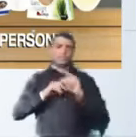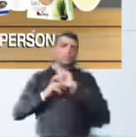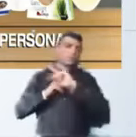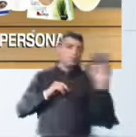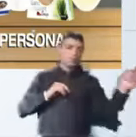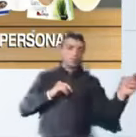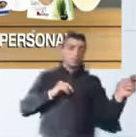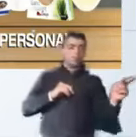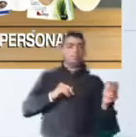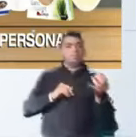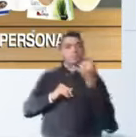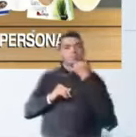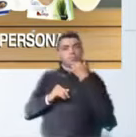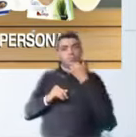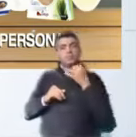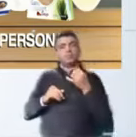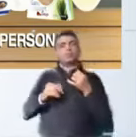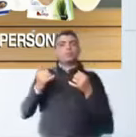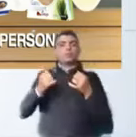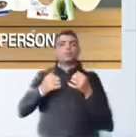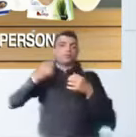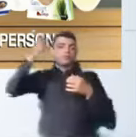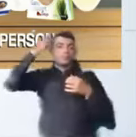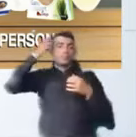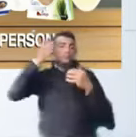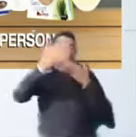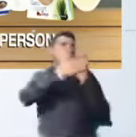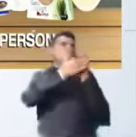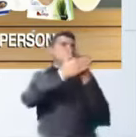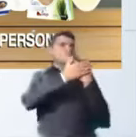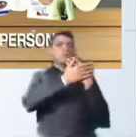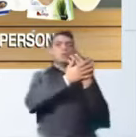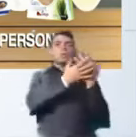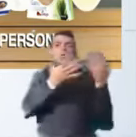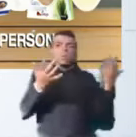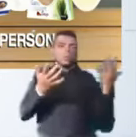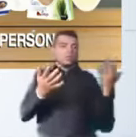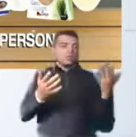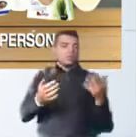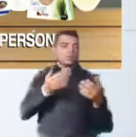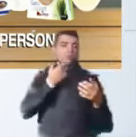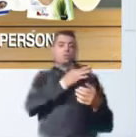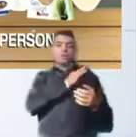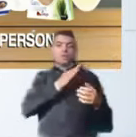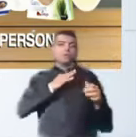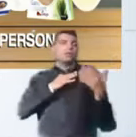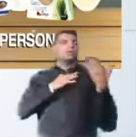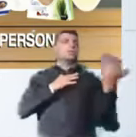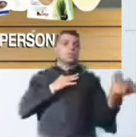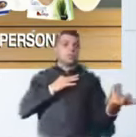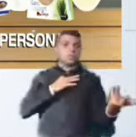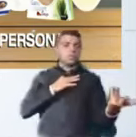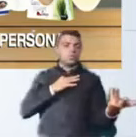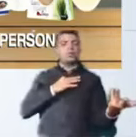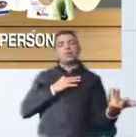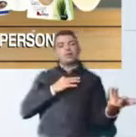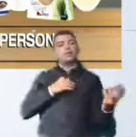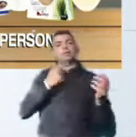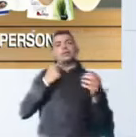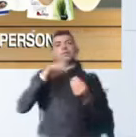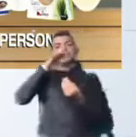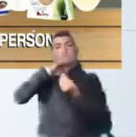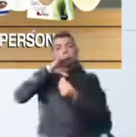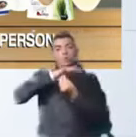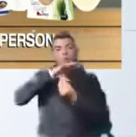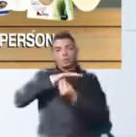formación profesional no nos mostraban con buenos ojos estos tipos de terapias. Definitivamente el Ganoderma lucidum,